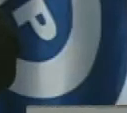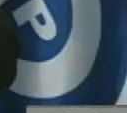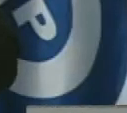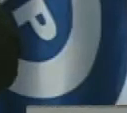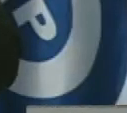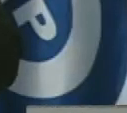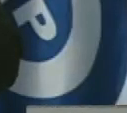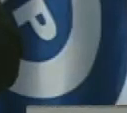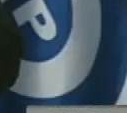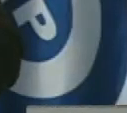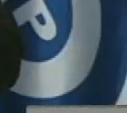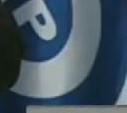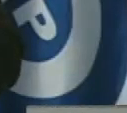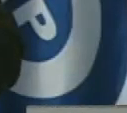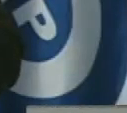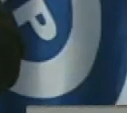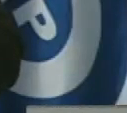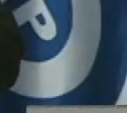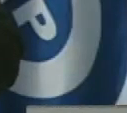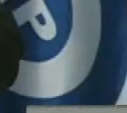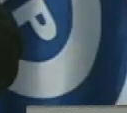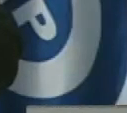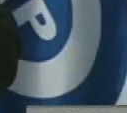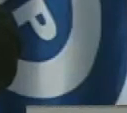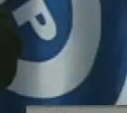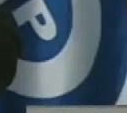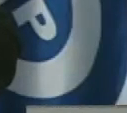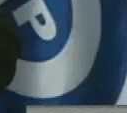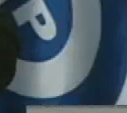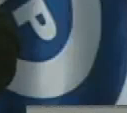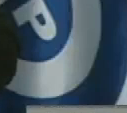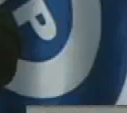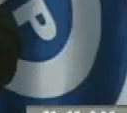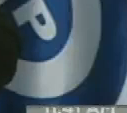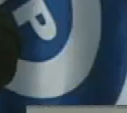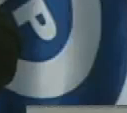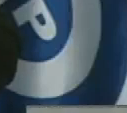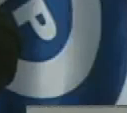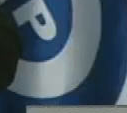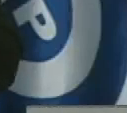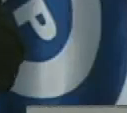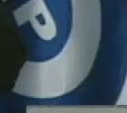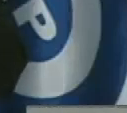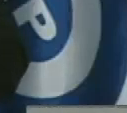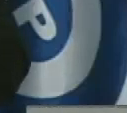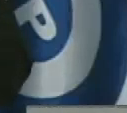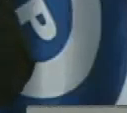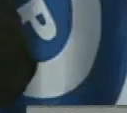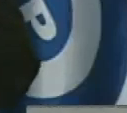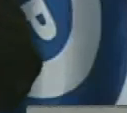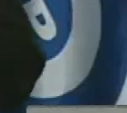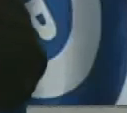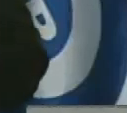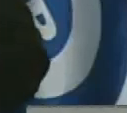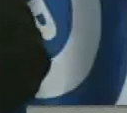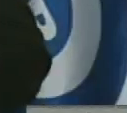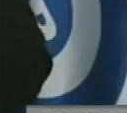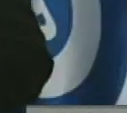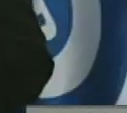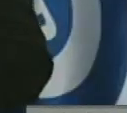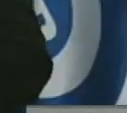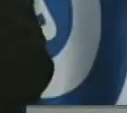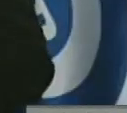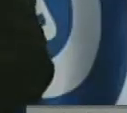auxiliar DIGESIN, se logró detener una gandola que trasladaba productos de madera, y ocultos entre estos productos se encontraba una